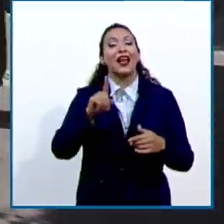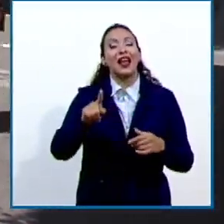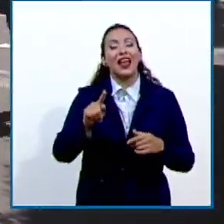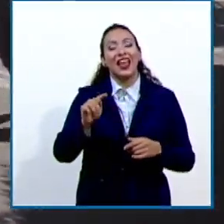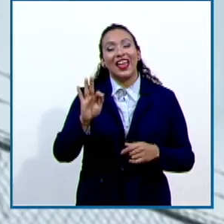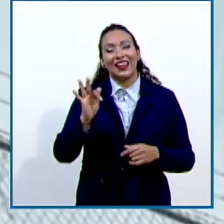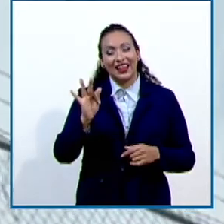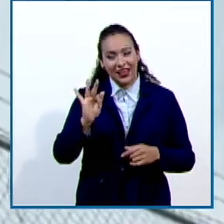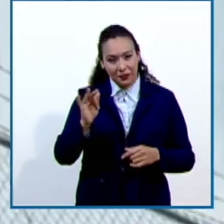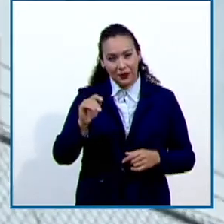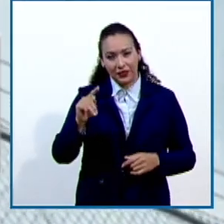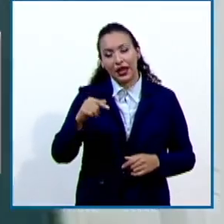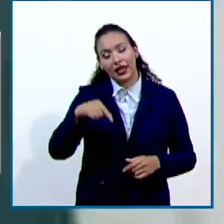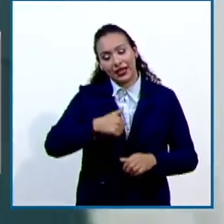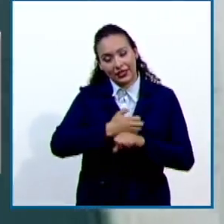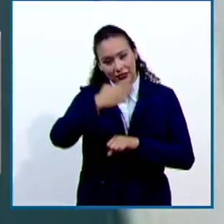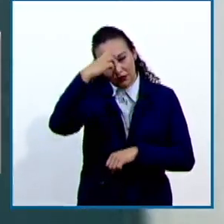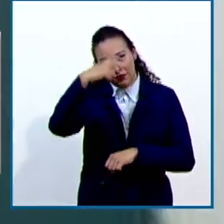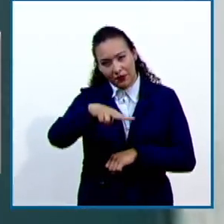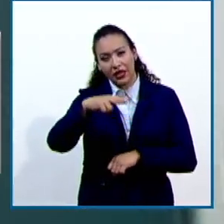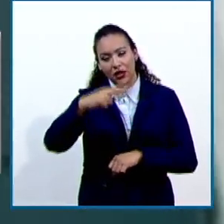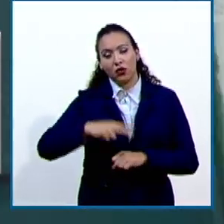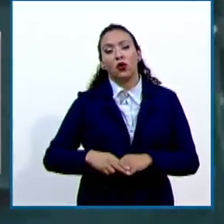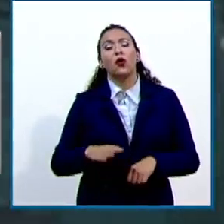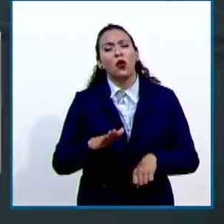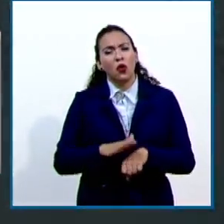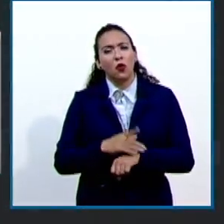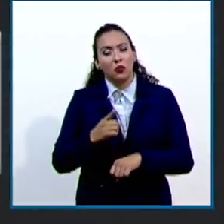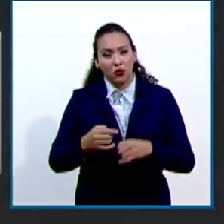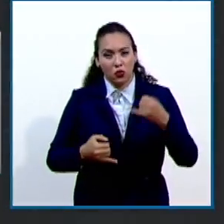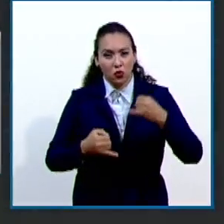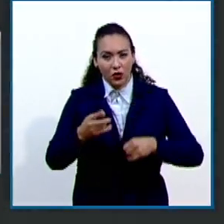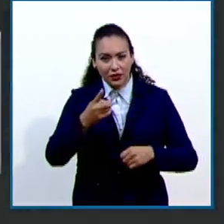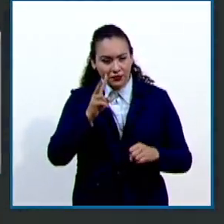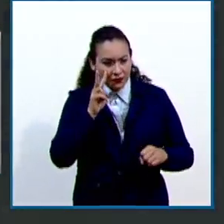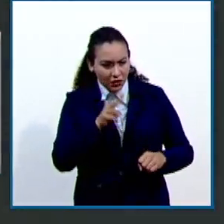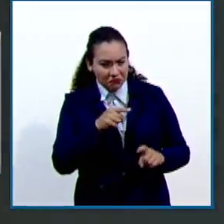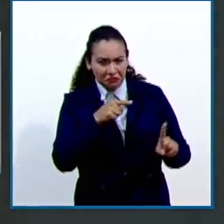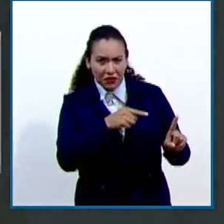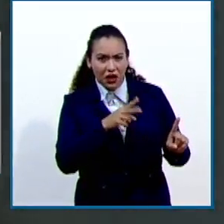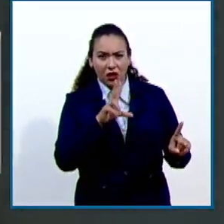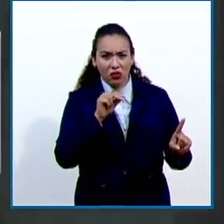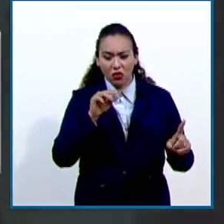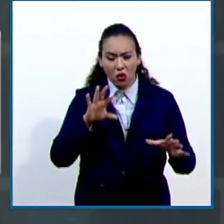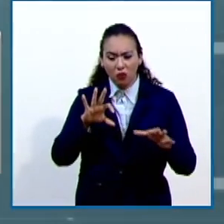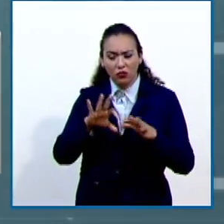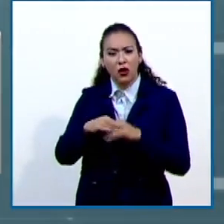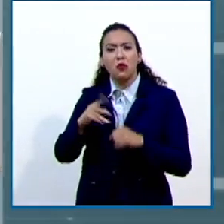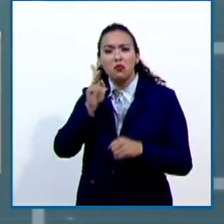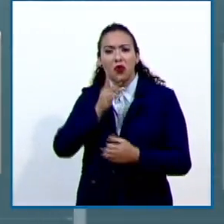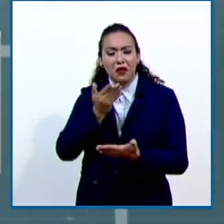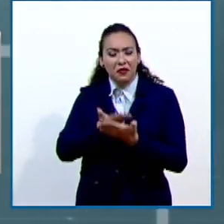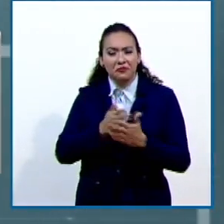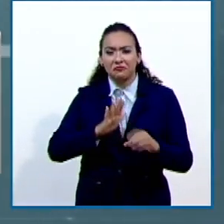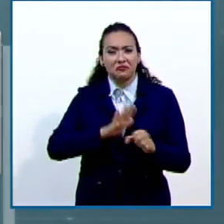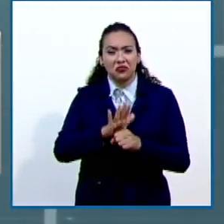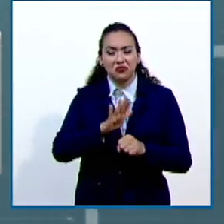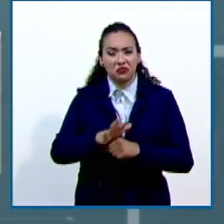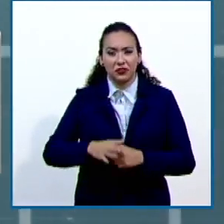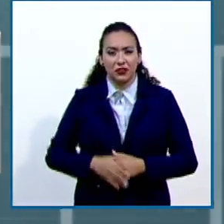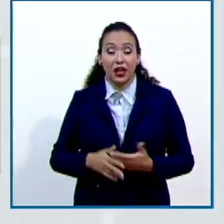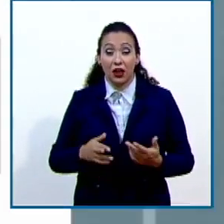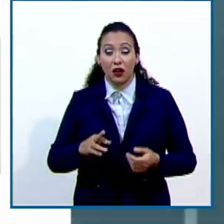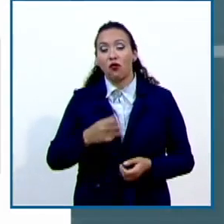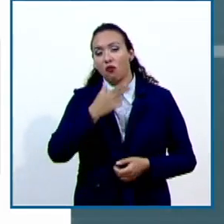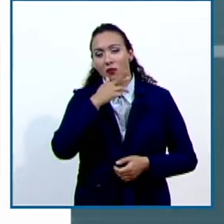Tlalnepantla, Estado de México, luego de que el juez de control determinó su no vinculación a proceso por insuficiencia probatoria. Razo Casales